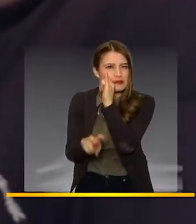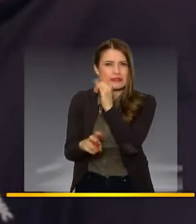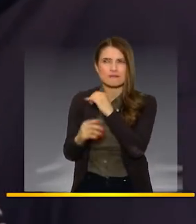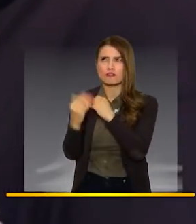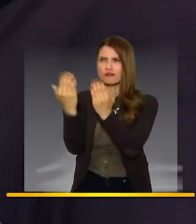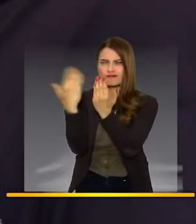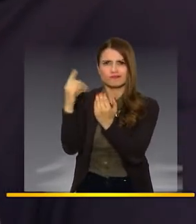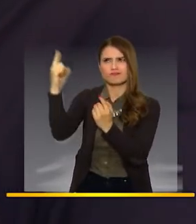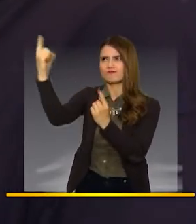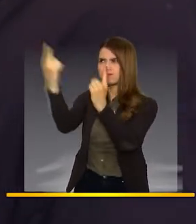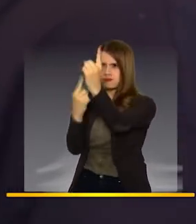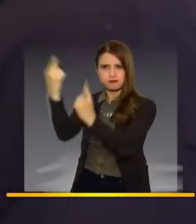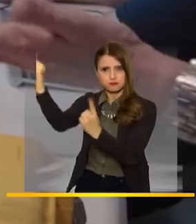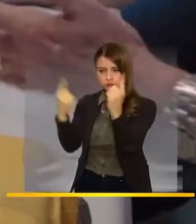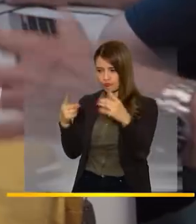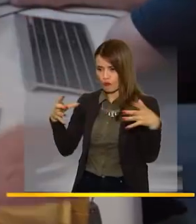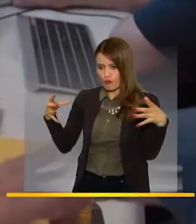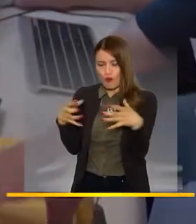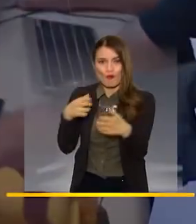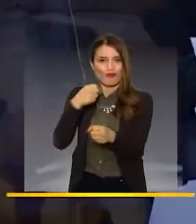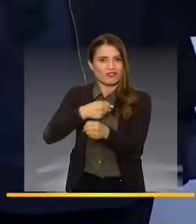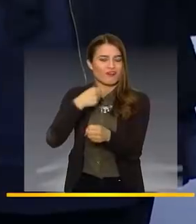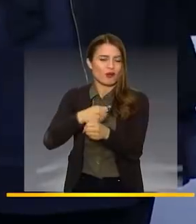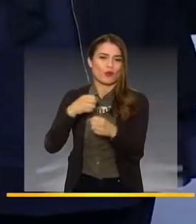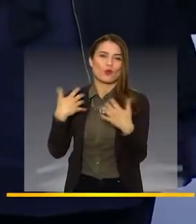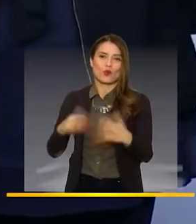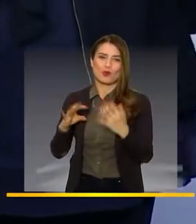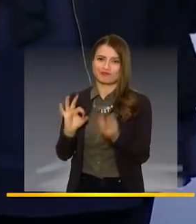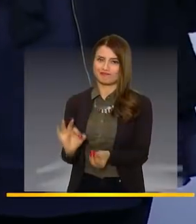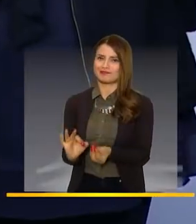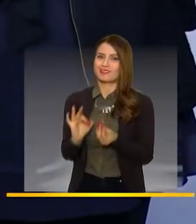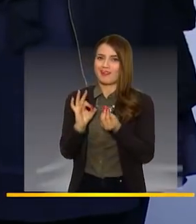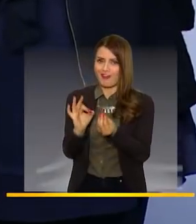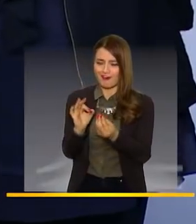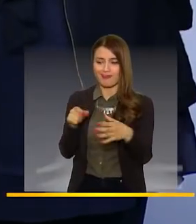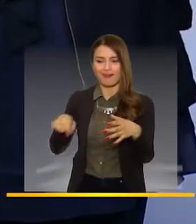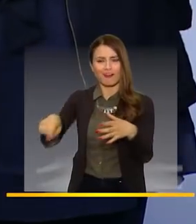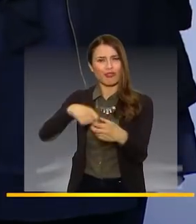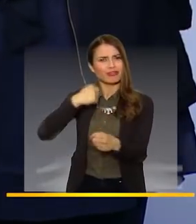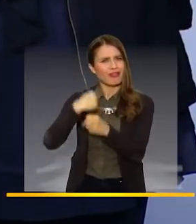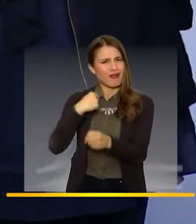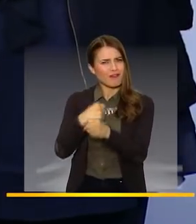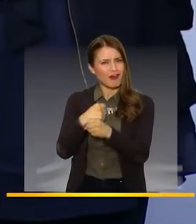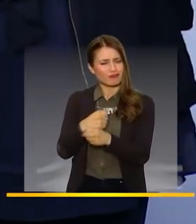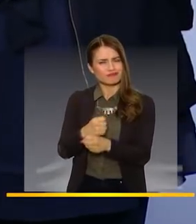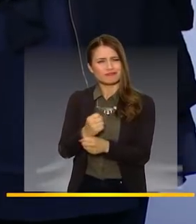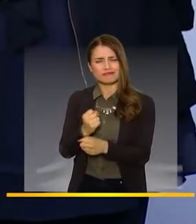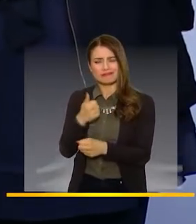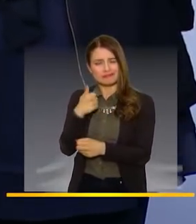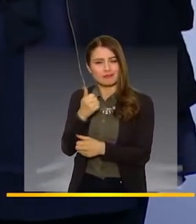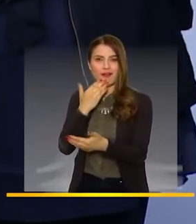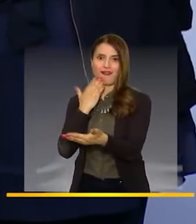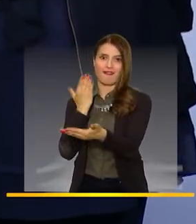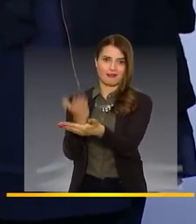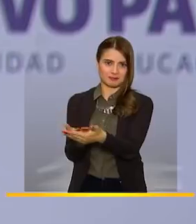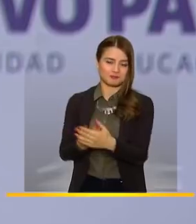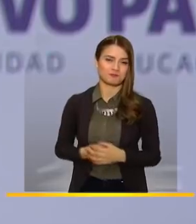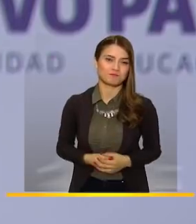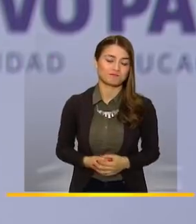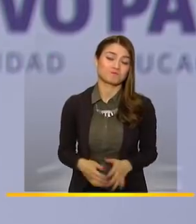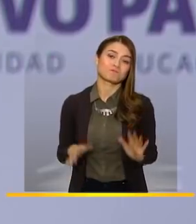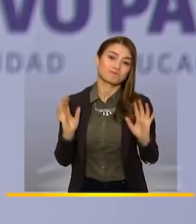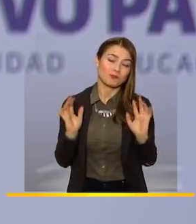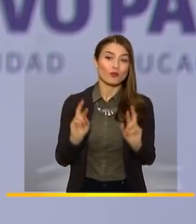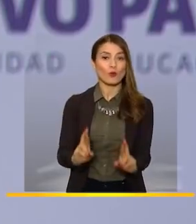paso más importantes del mundo, y ese es el producto de un inmenso esfuerzo de mucha gente que yo quiero agradecer.